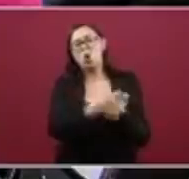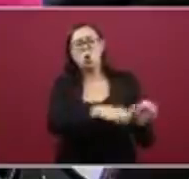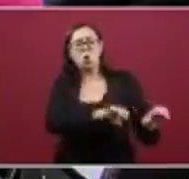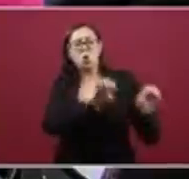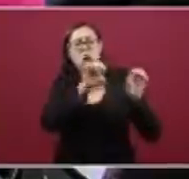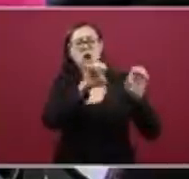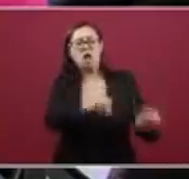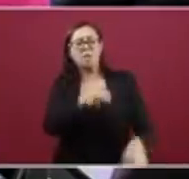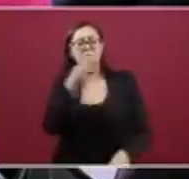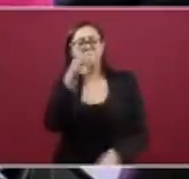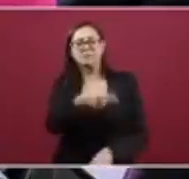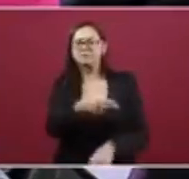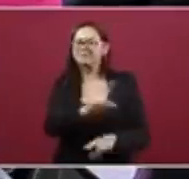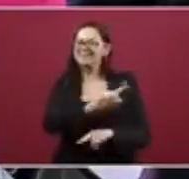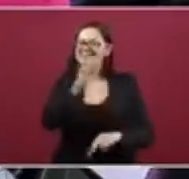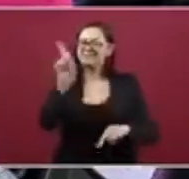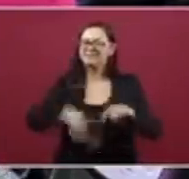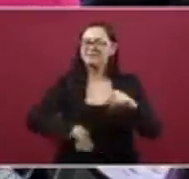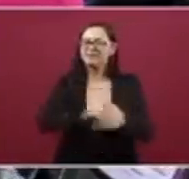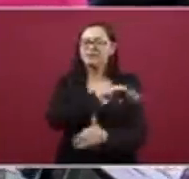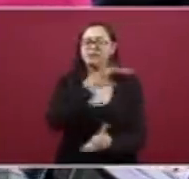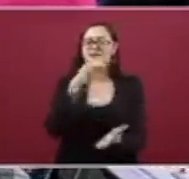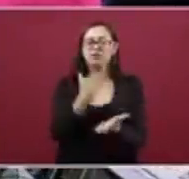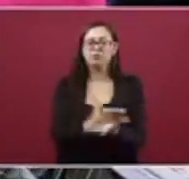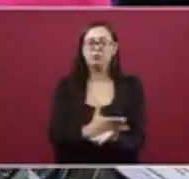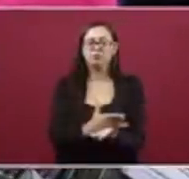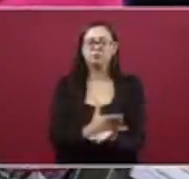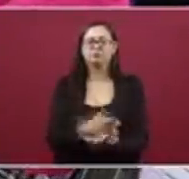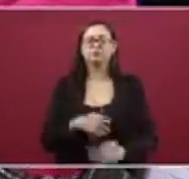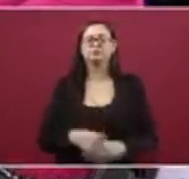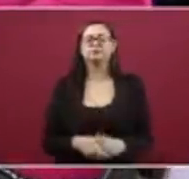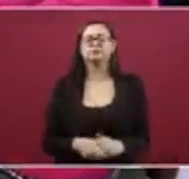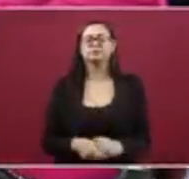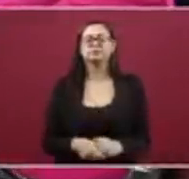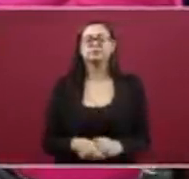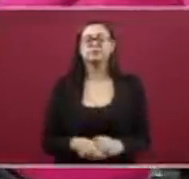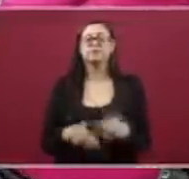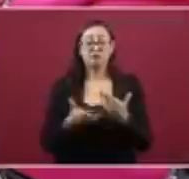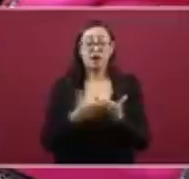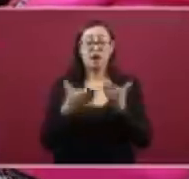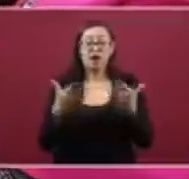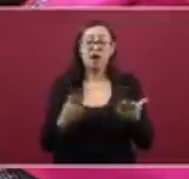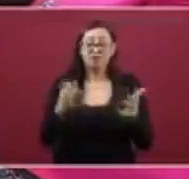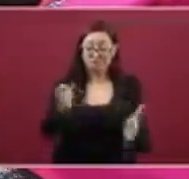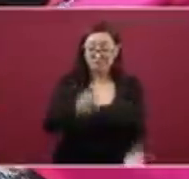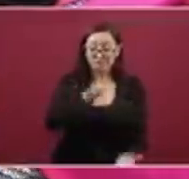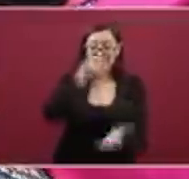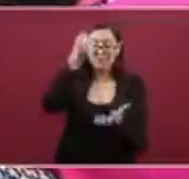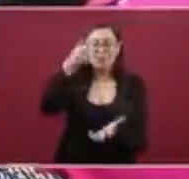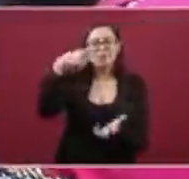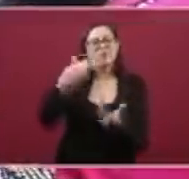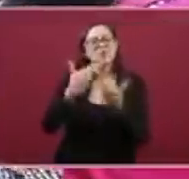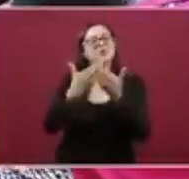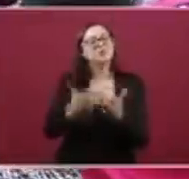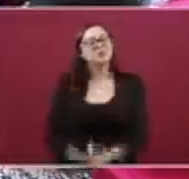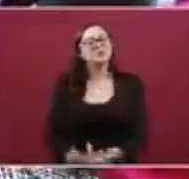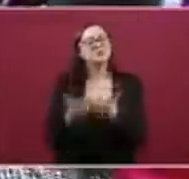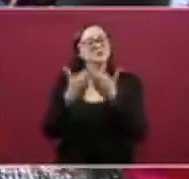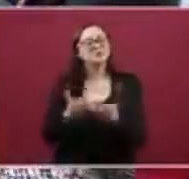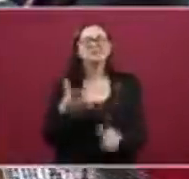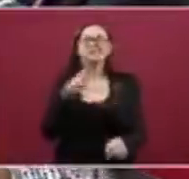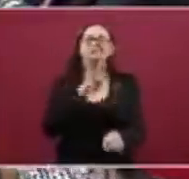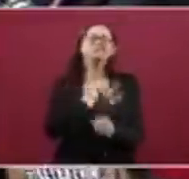de esta forma el presupuesto nos va a rendir y mucho